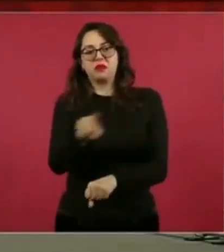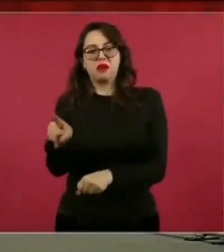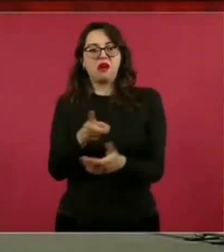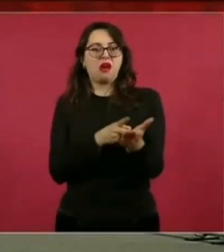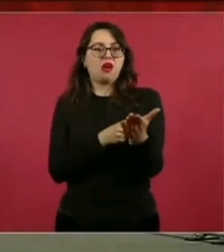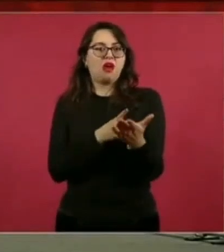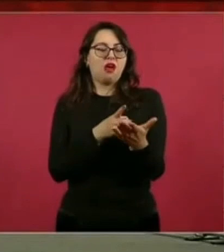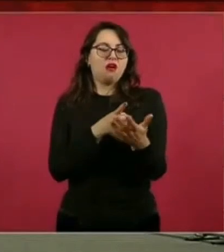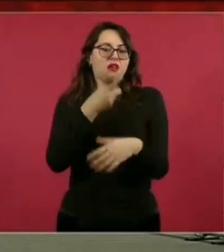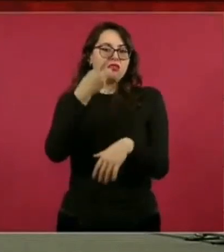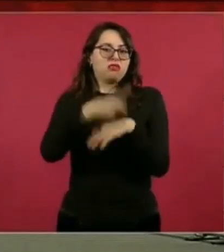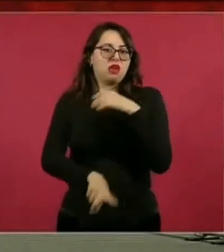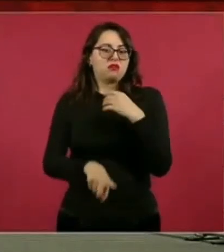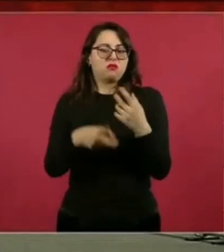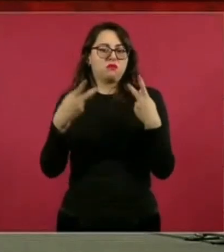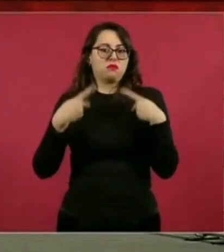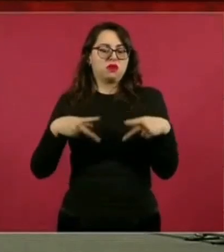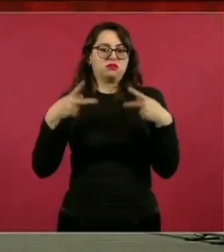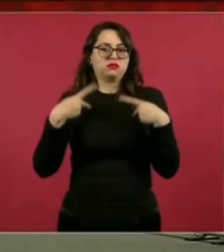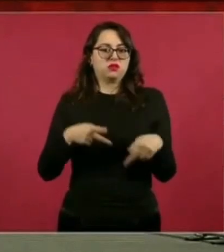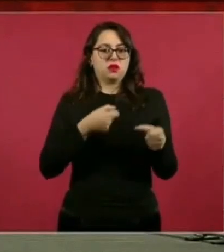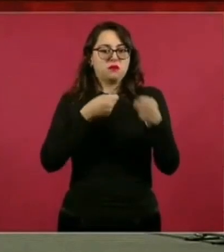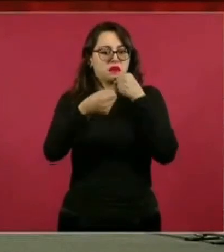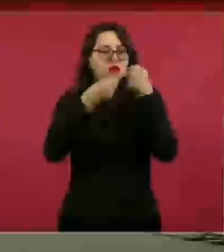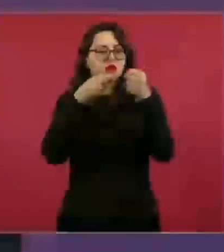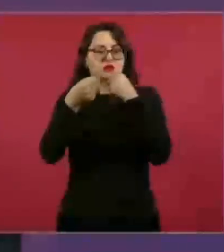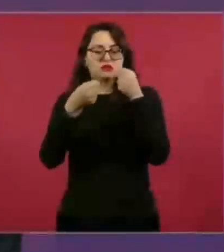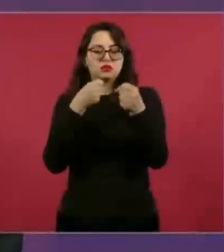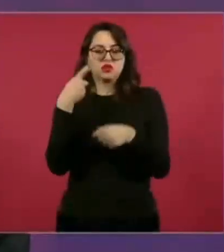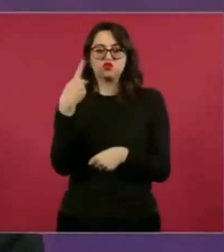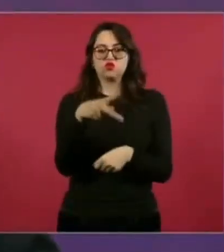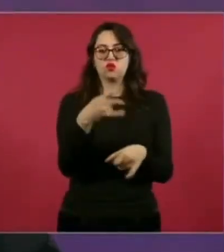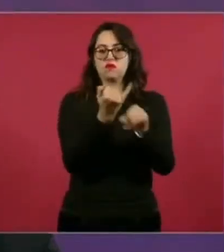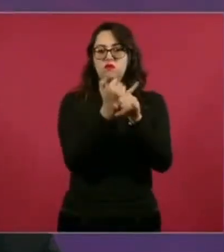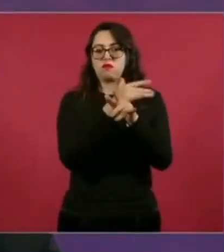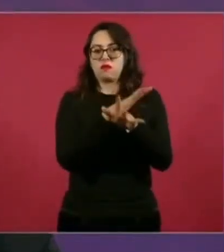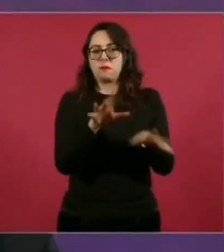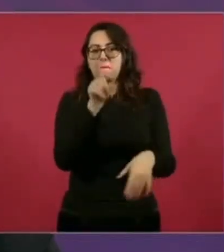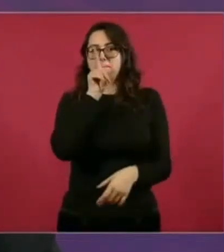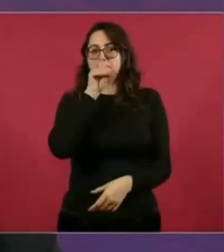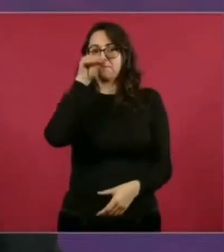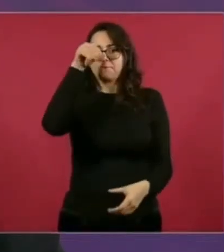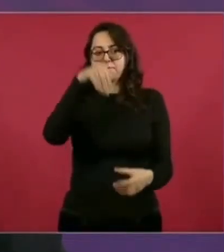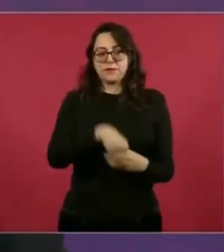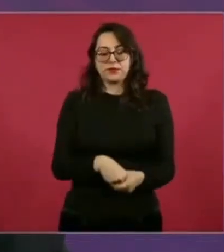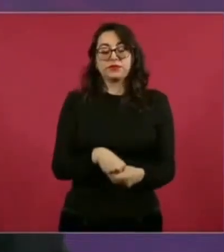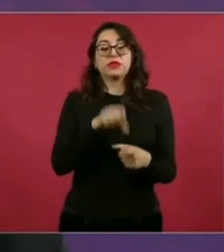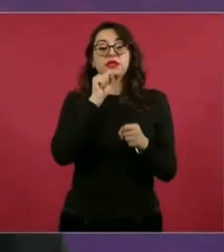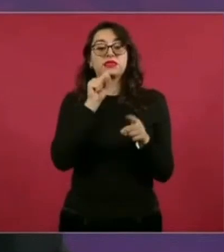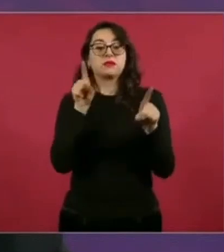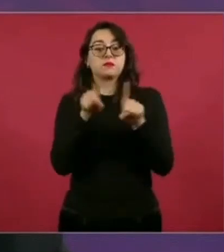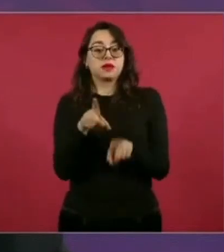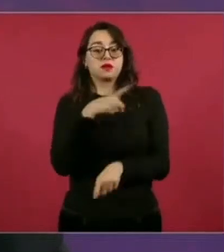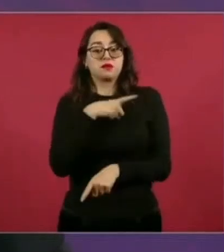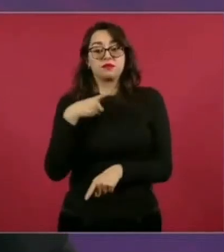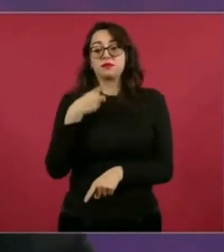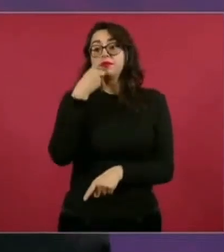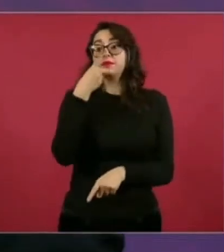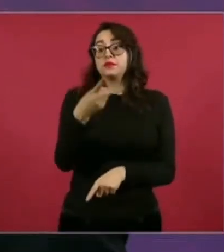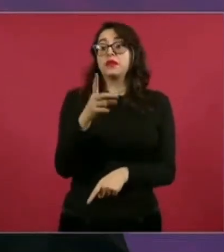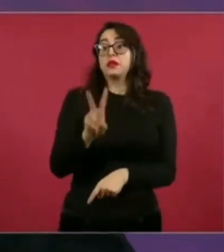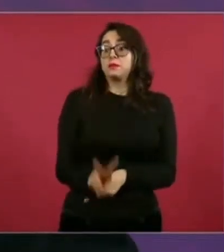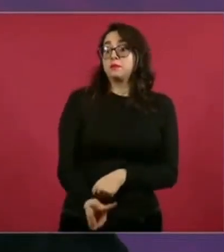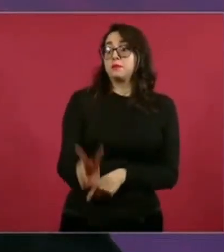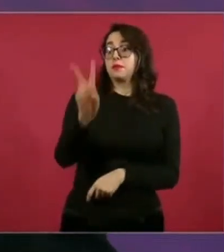de las personas periodistas. Asimismo, comentarles que desde el día viernes 26 de enero del